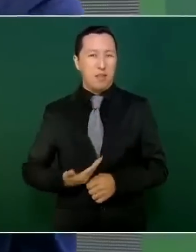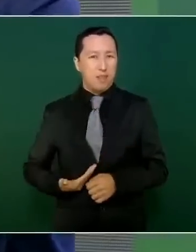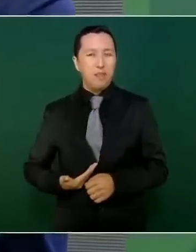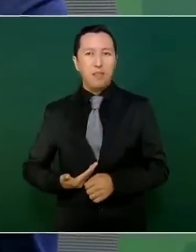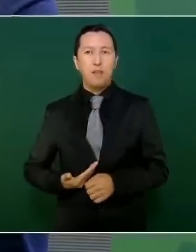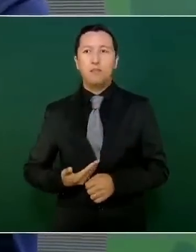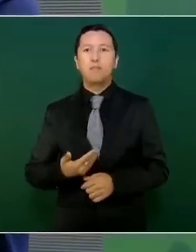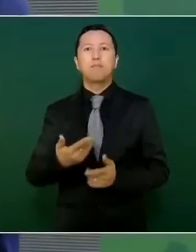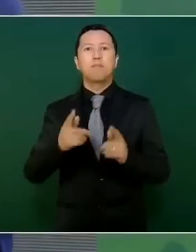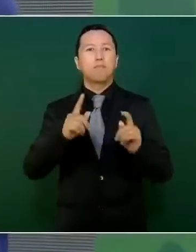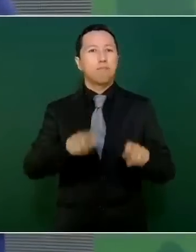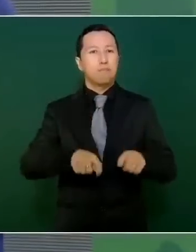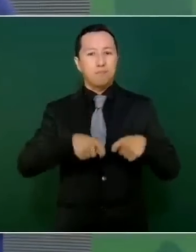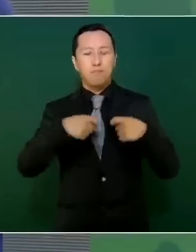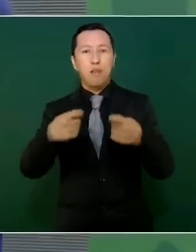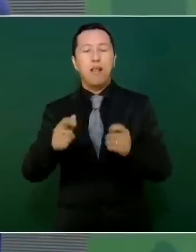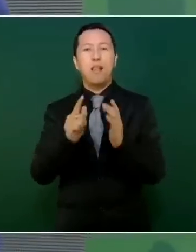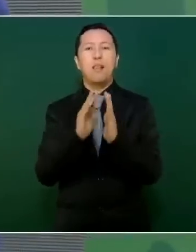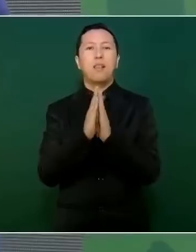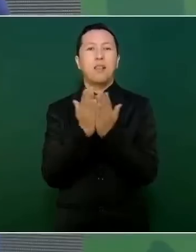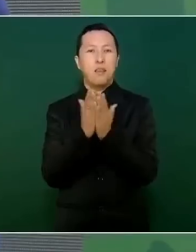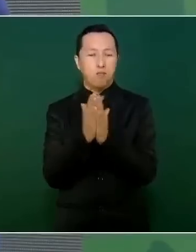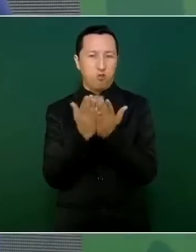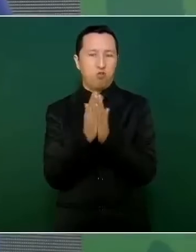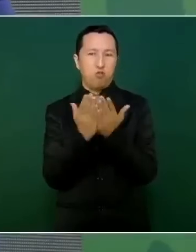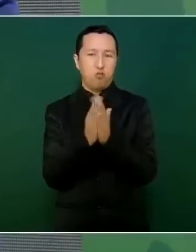texto gratuitos